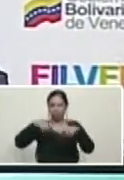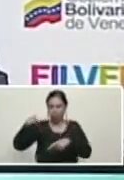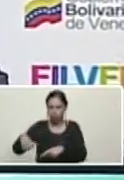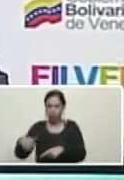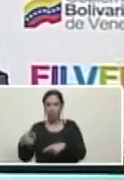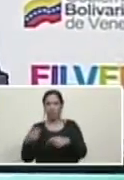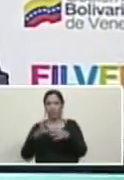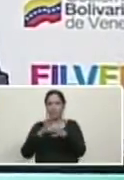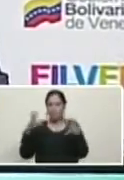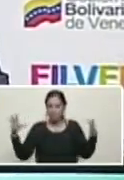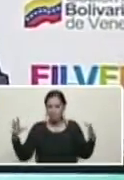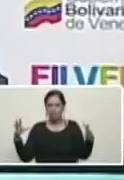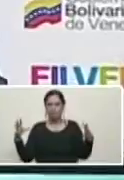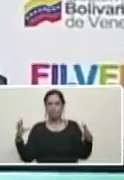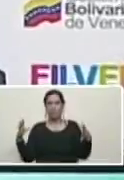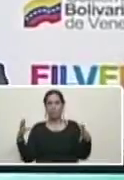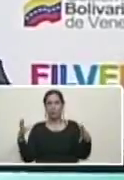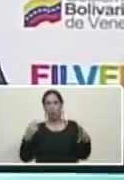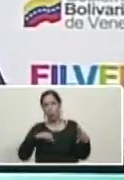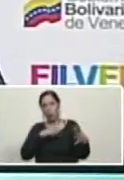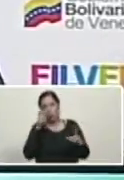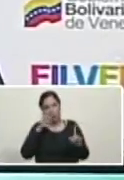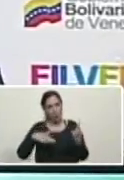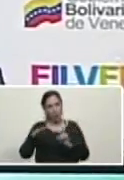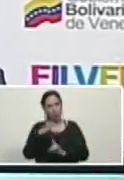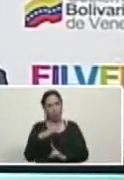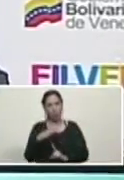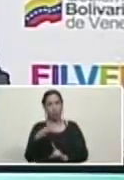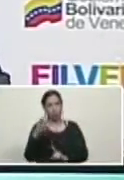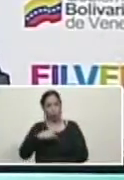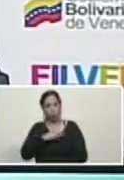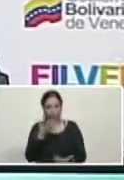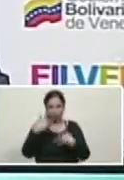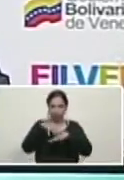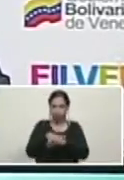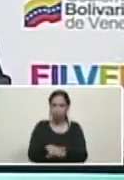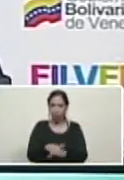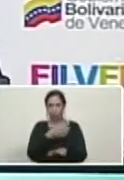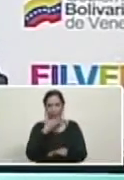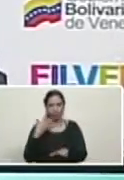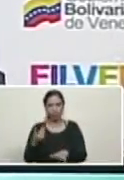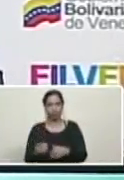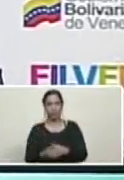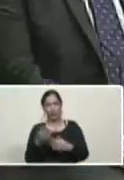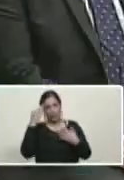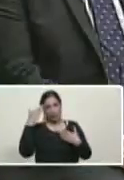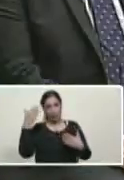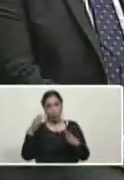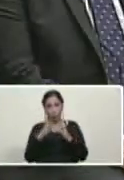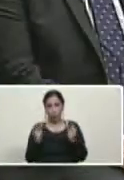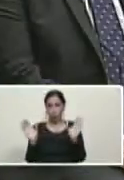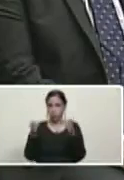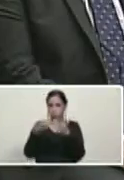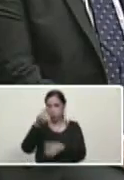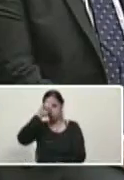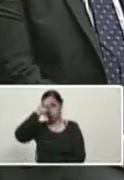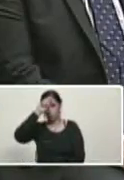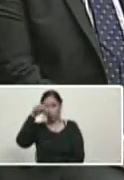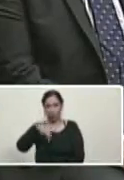a nuestros pueblos. Así que saludo a la amplia delegación turca que se encuentra en